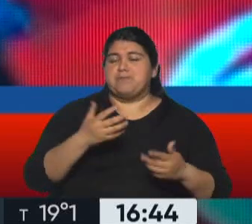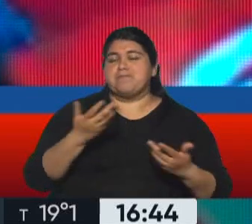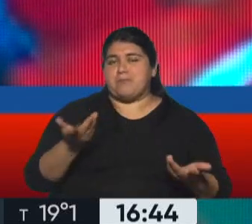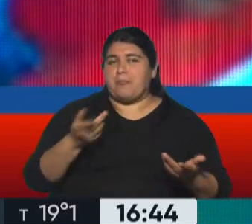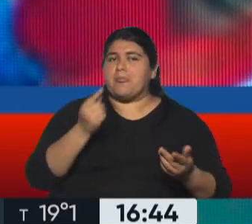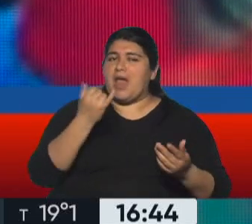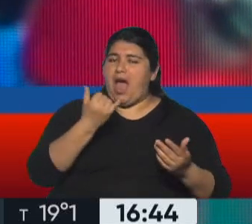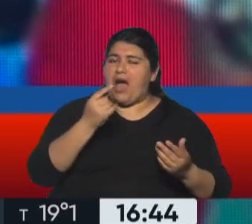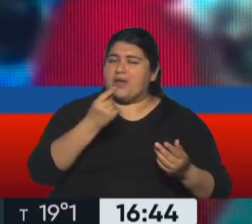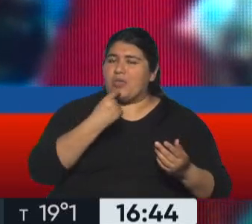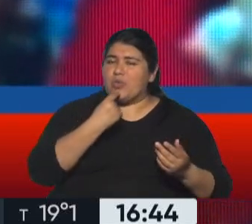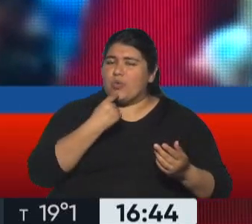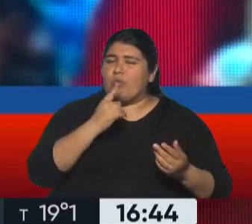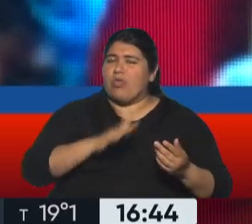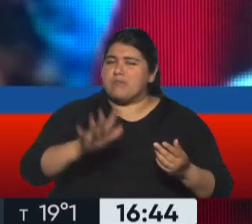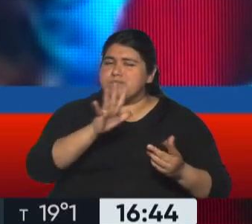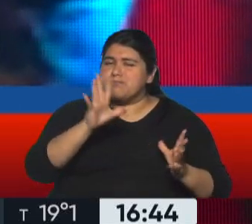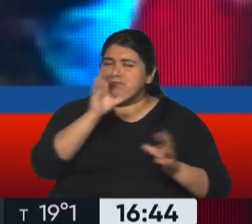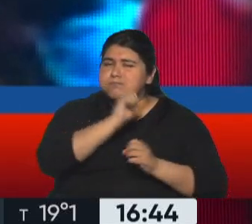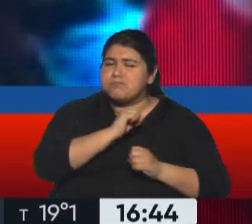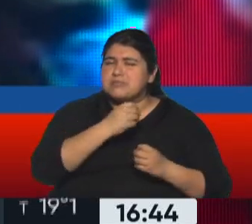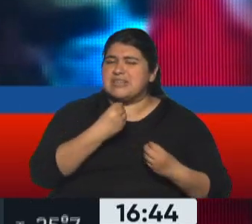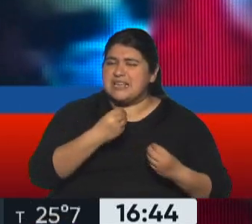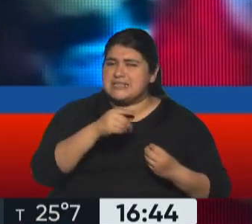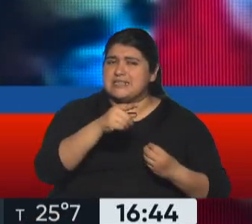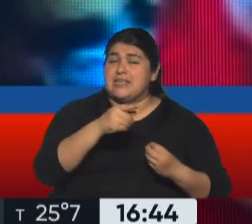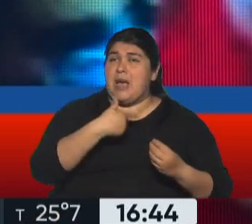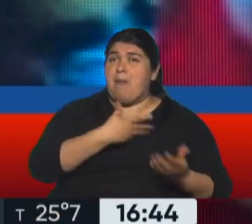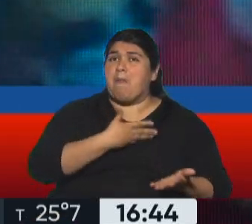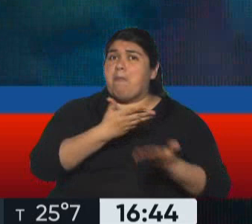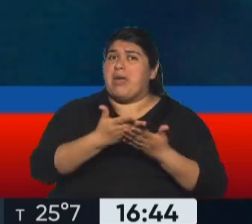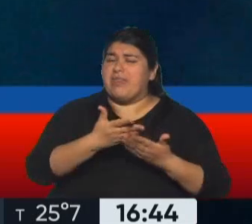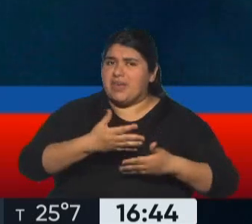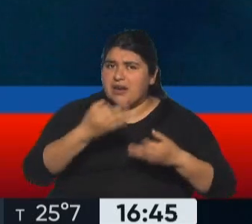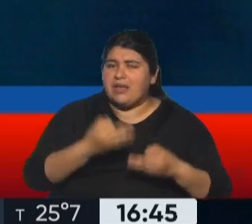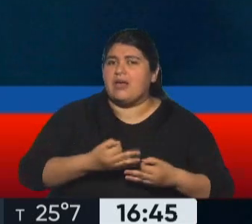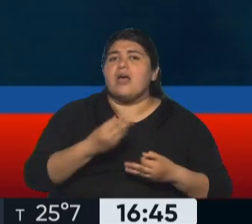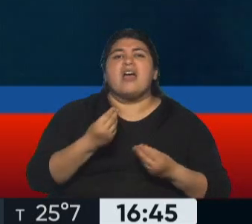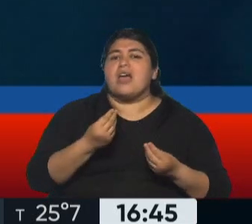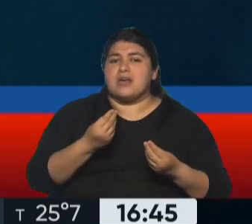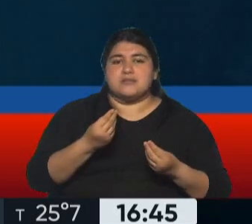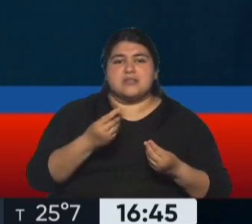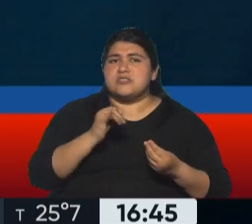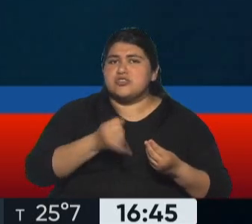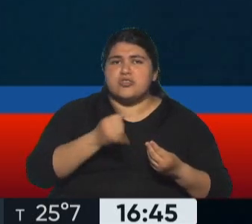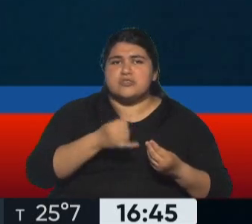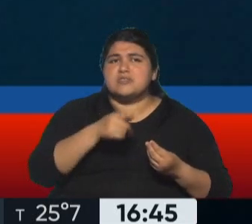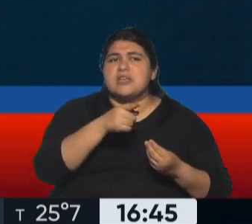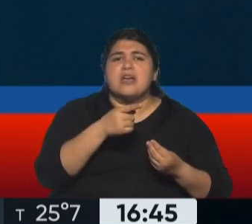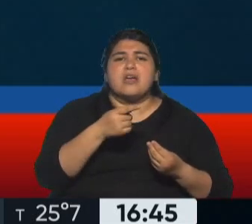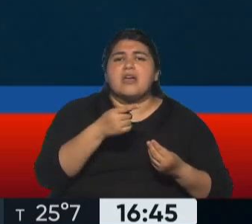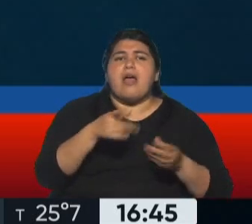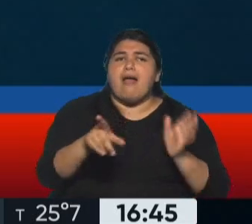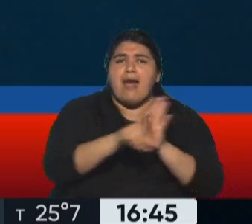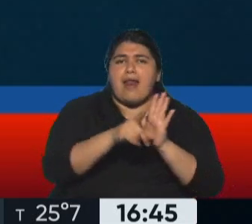también en este proceso. Cuando uno apela a una medida de excepcionalidad, también tendría que ir atrás de lo que dice la